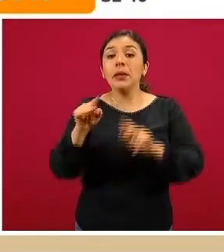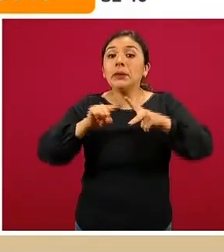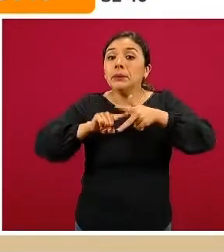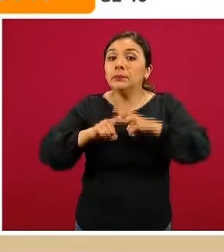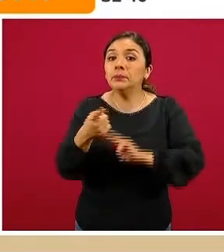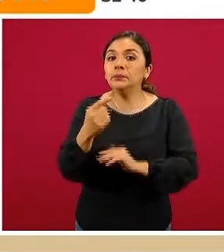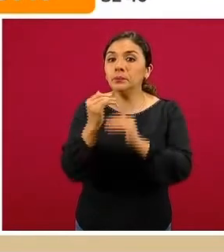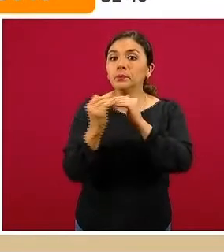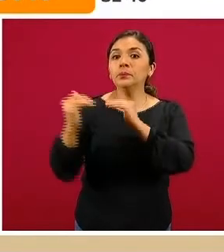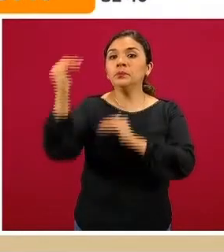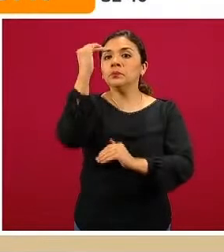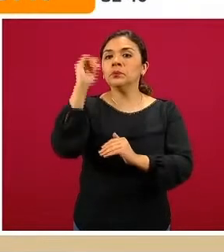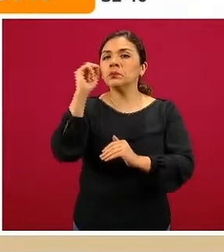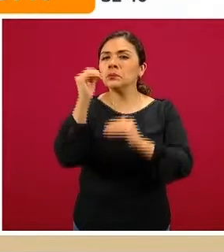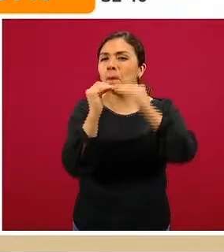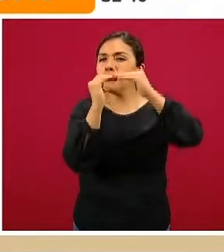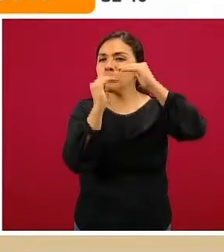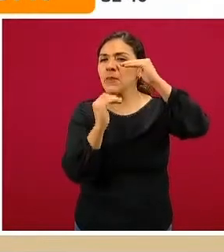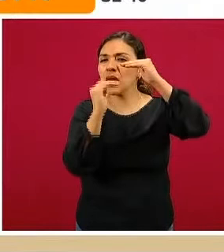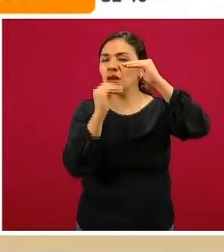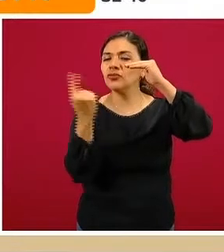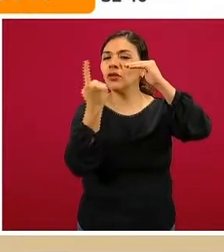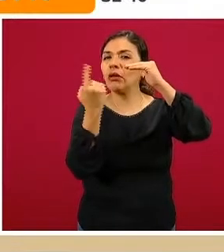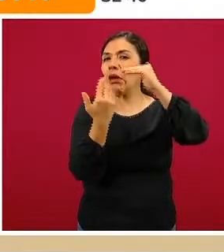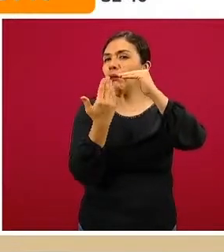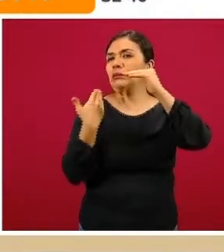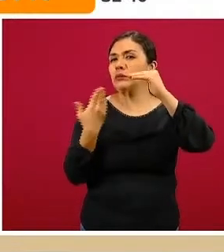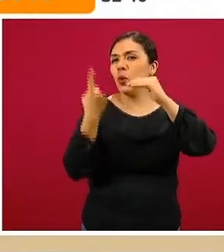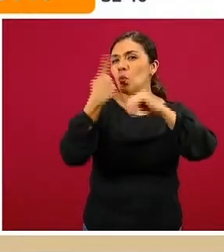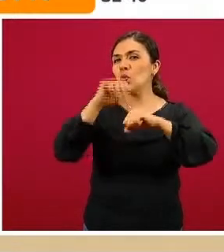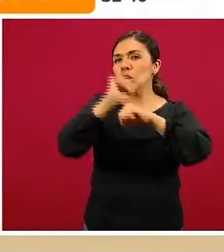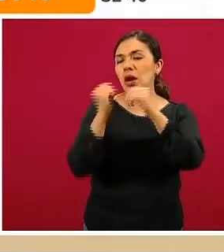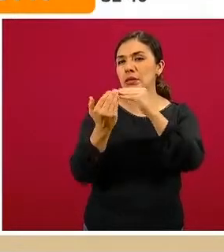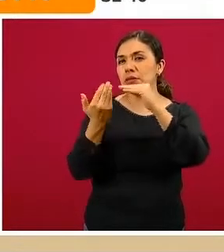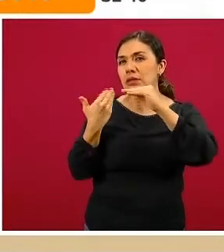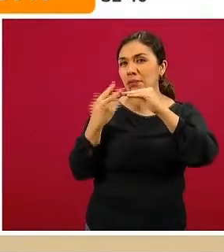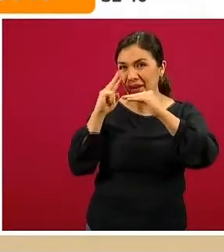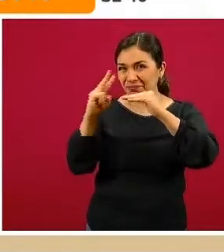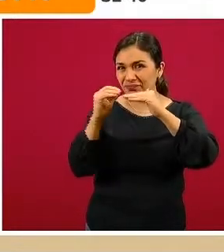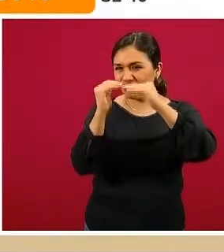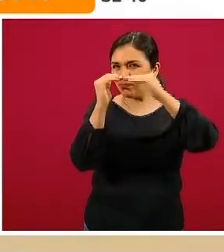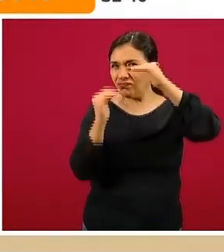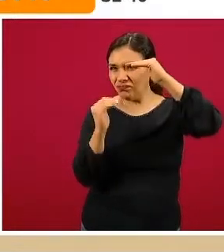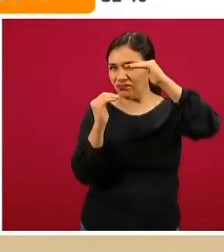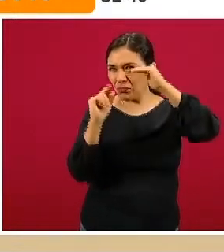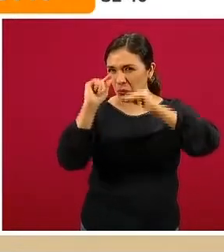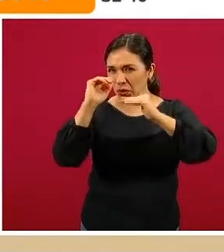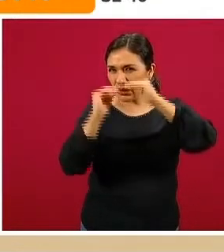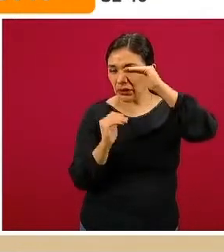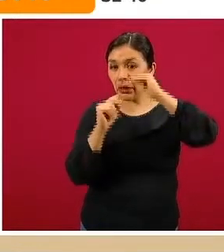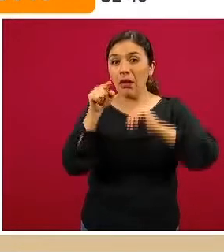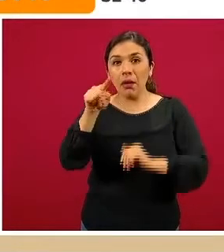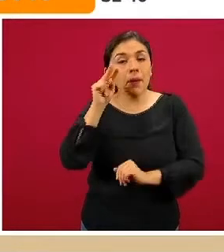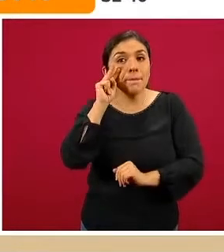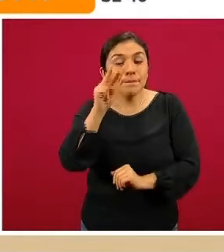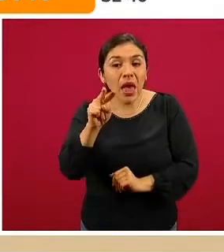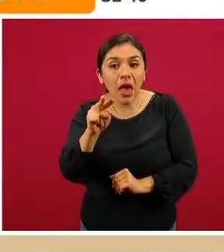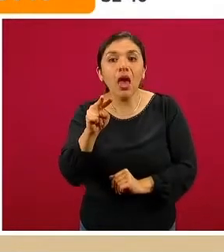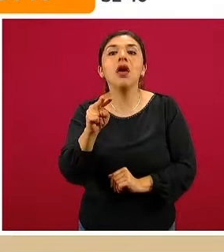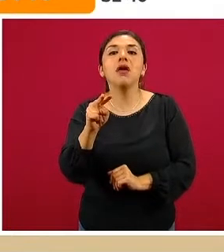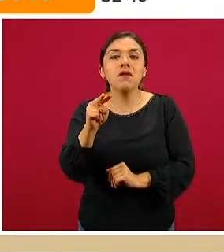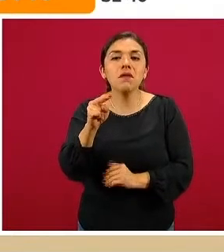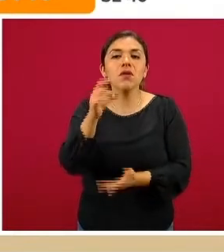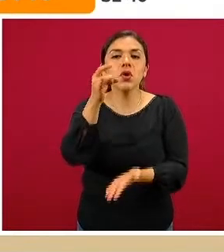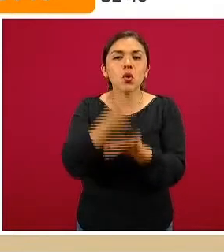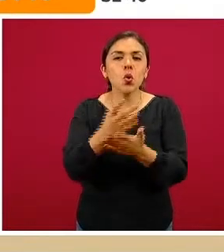con una altura menor a la que tenía la barra de la semana 39. Y si vemos